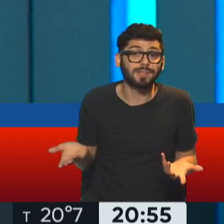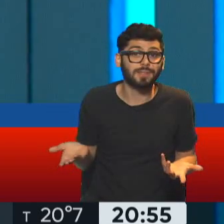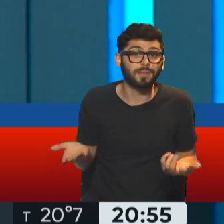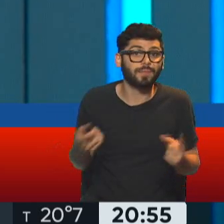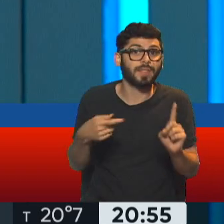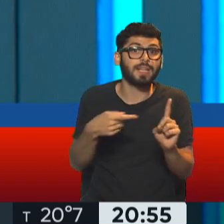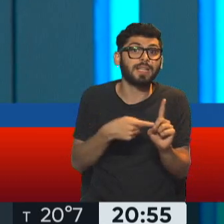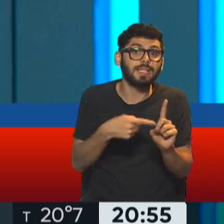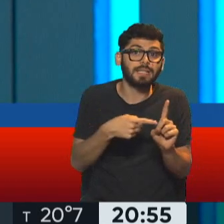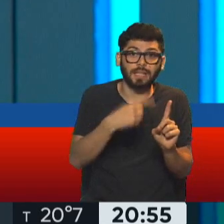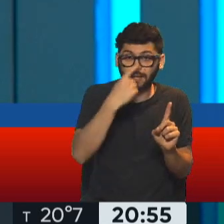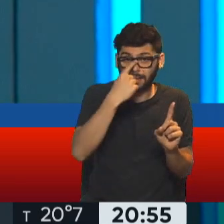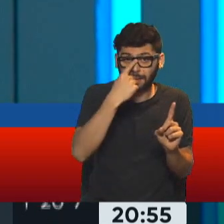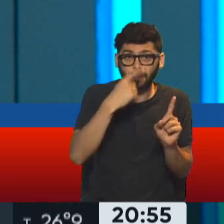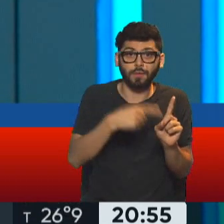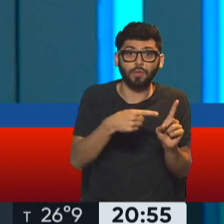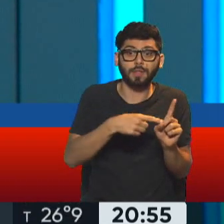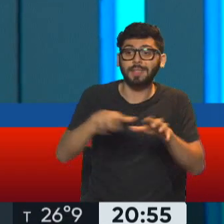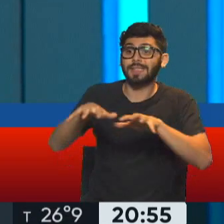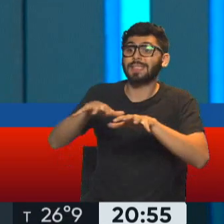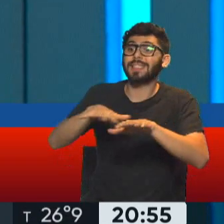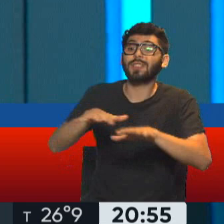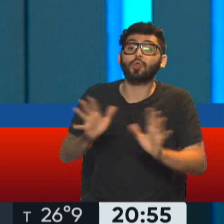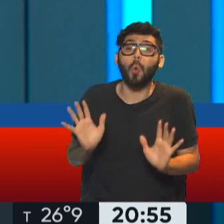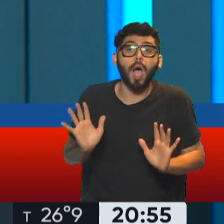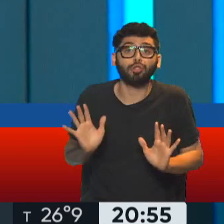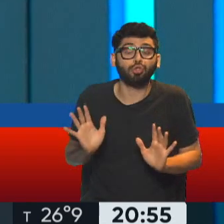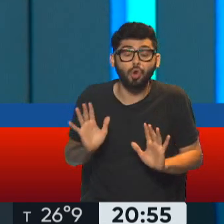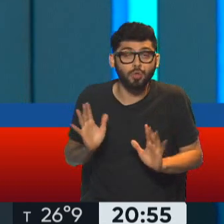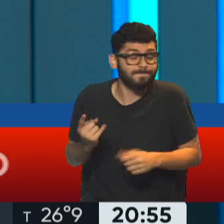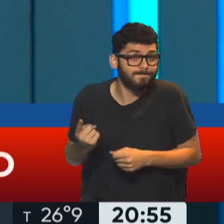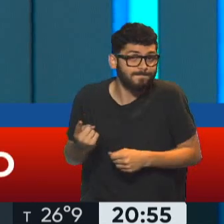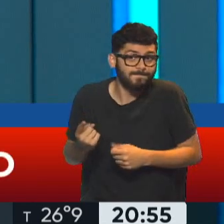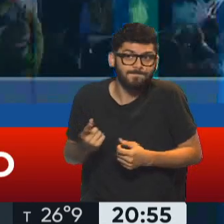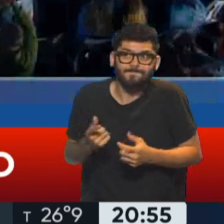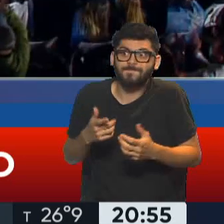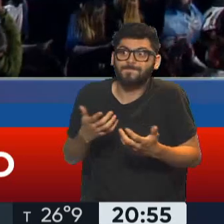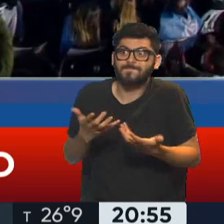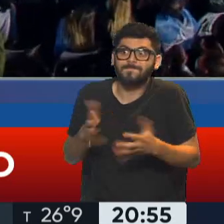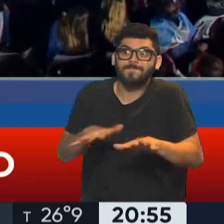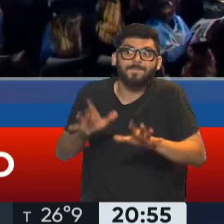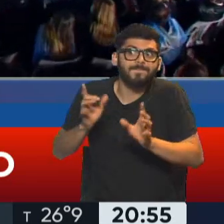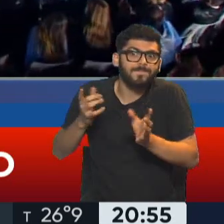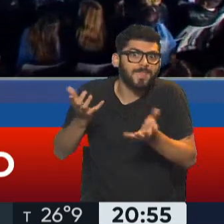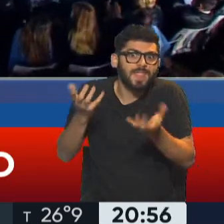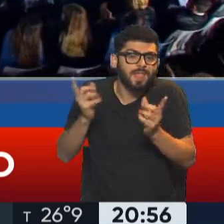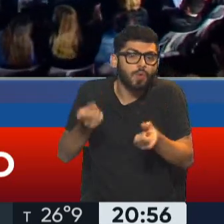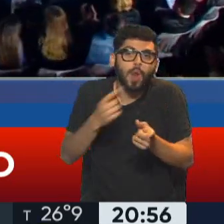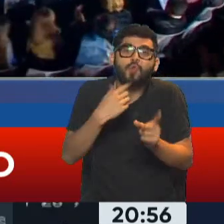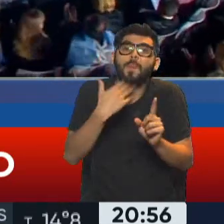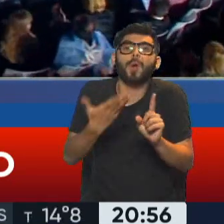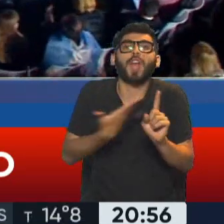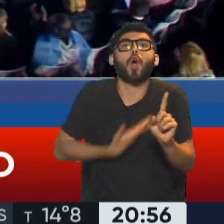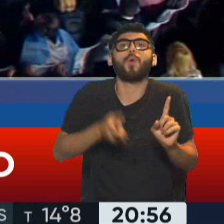no puede responder a las cosas que ocurren porque de cualquier manera ocurren independientemente de